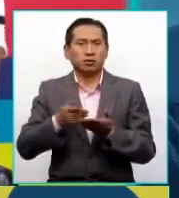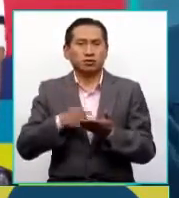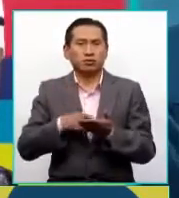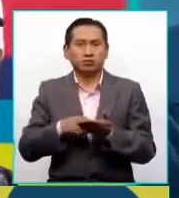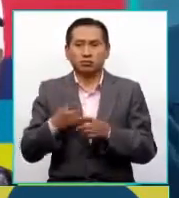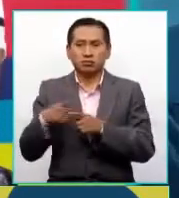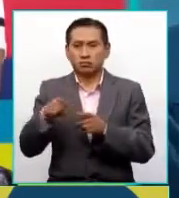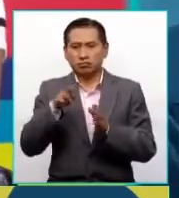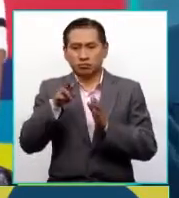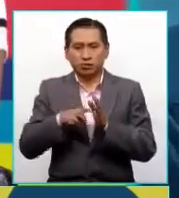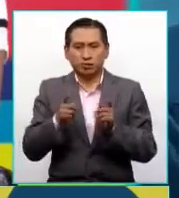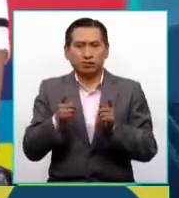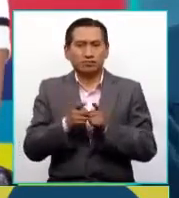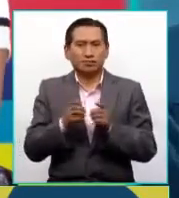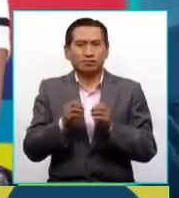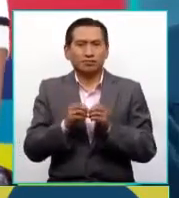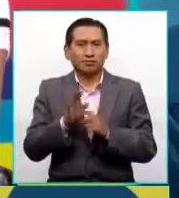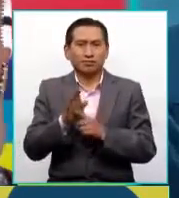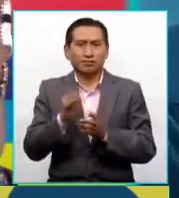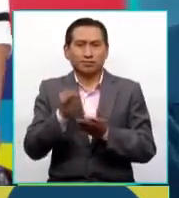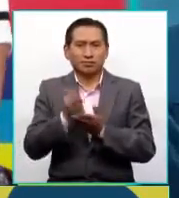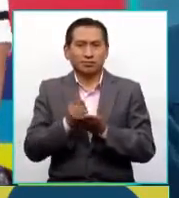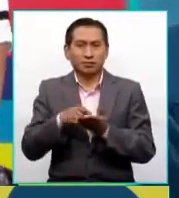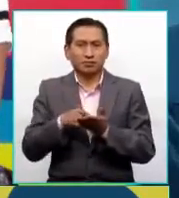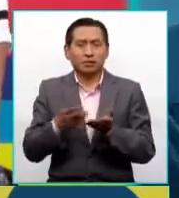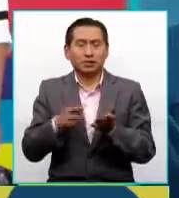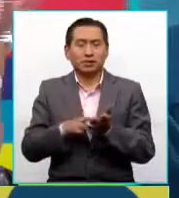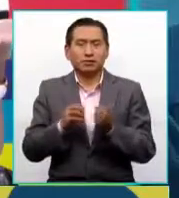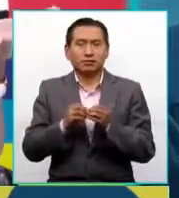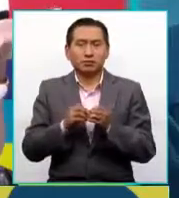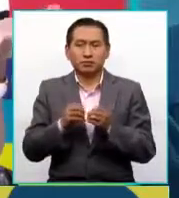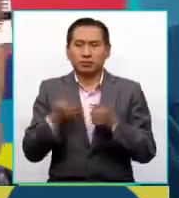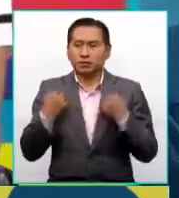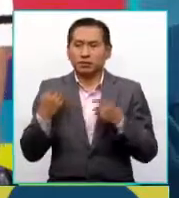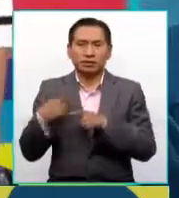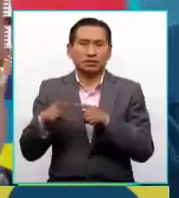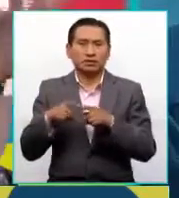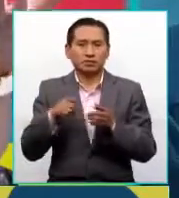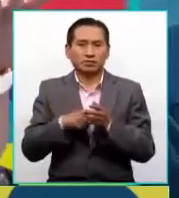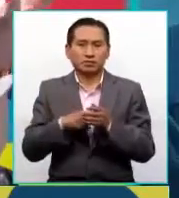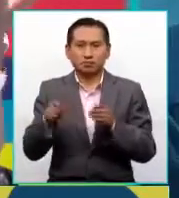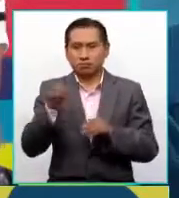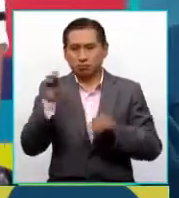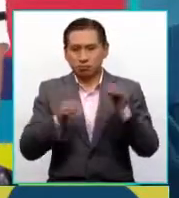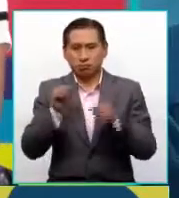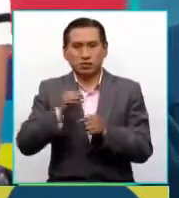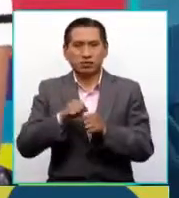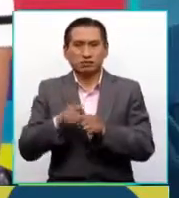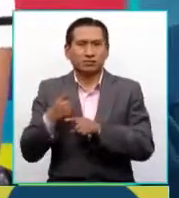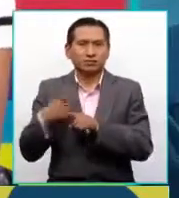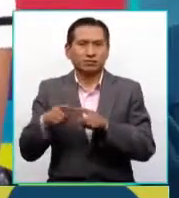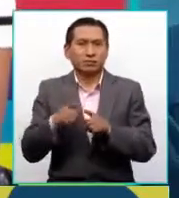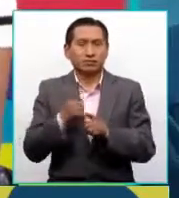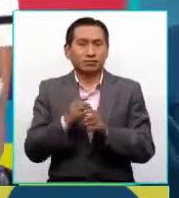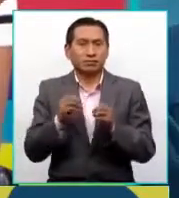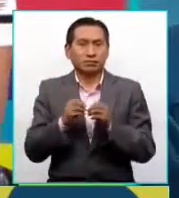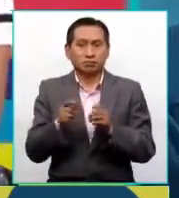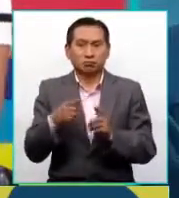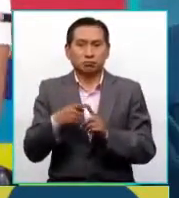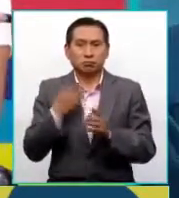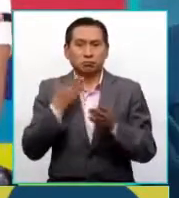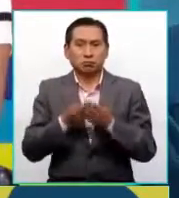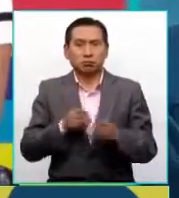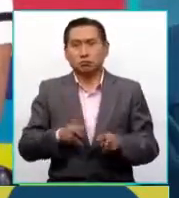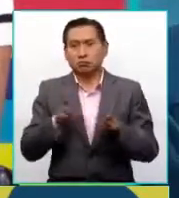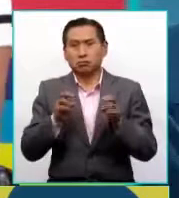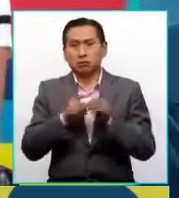mini documentales que has ido publicando en redes sociales que realmente aglutinan un trabajo de muchas personas, de un equipo gigantesco que ha hecho posible que podamos